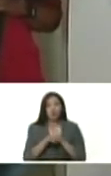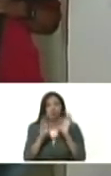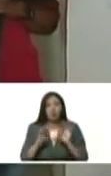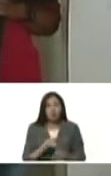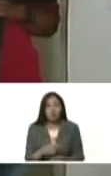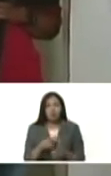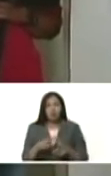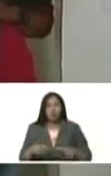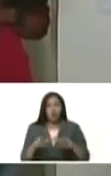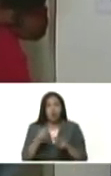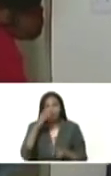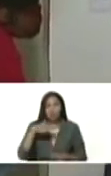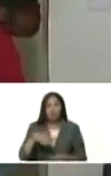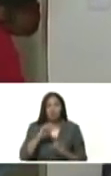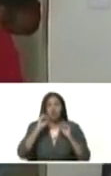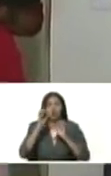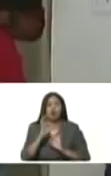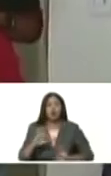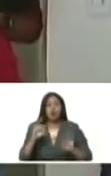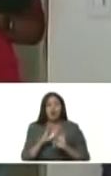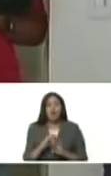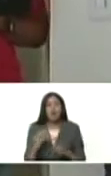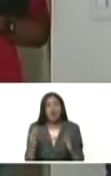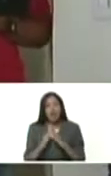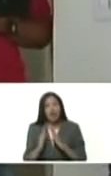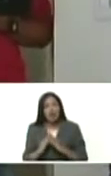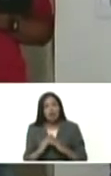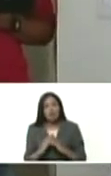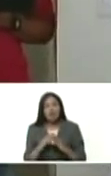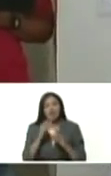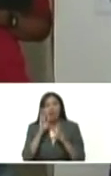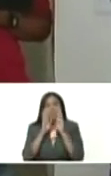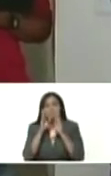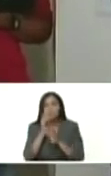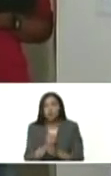pueblo que no ha logrado a lo mejor su vivienda, que no pierda la esperanza.